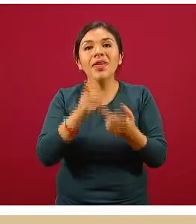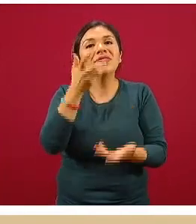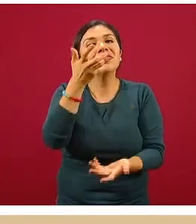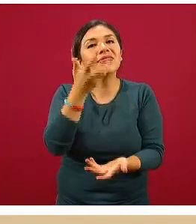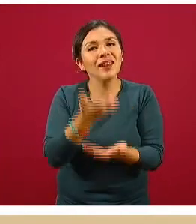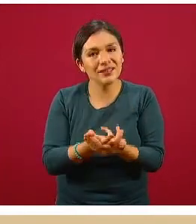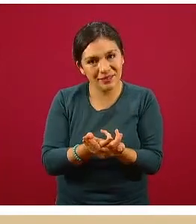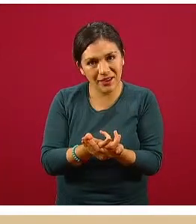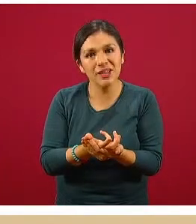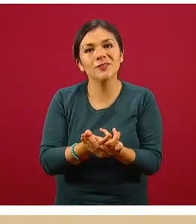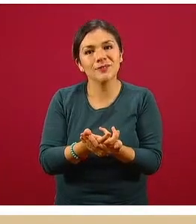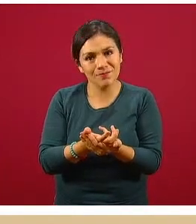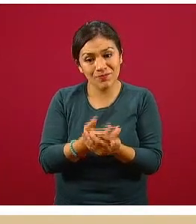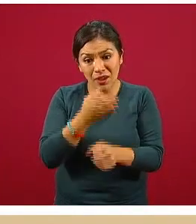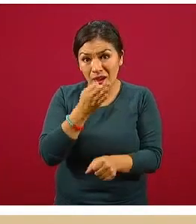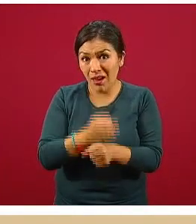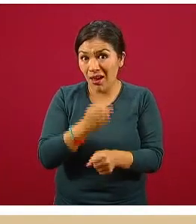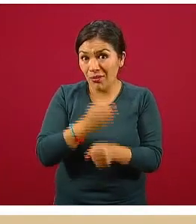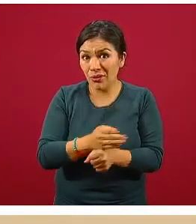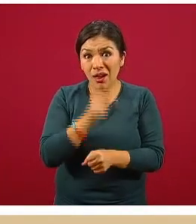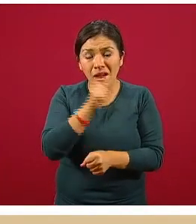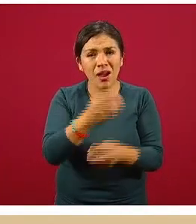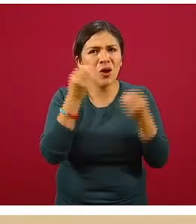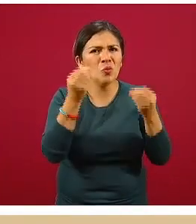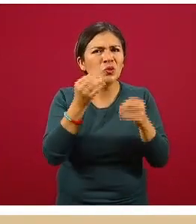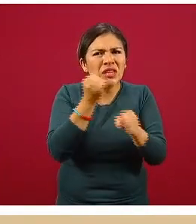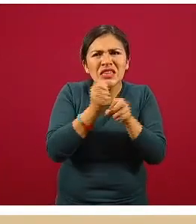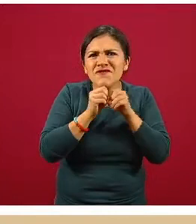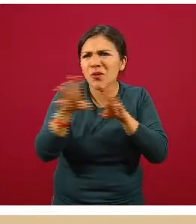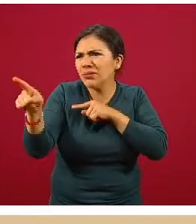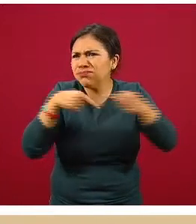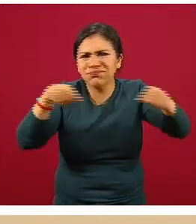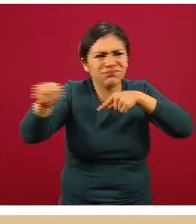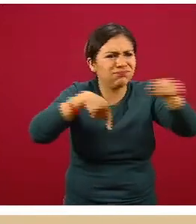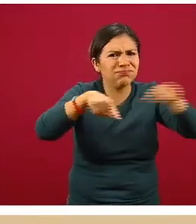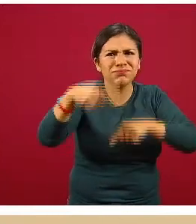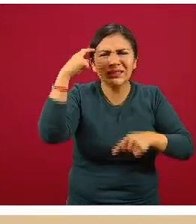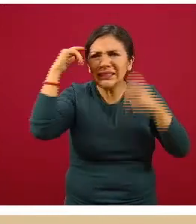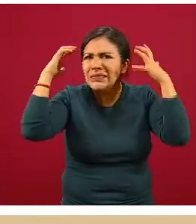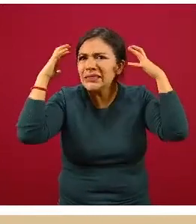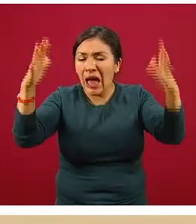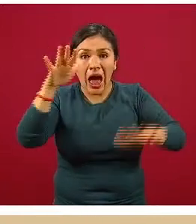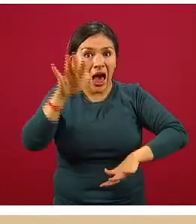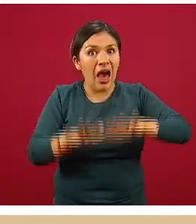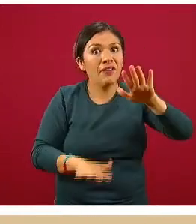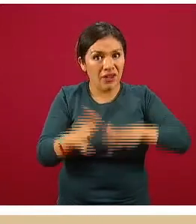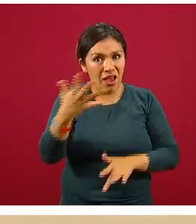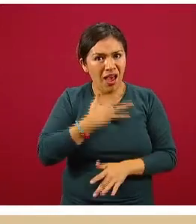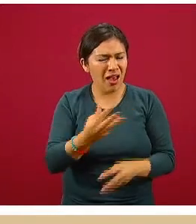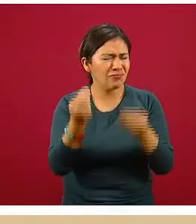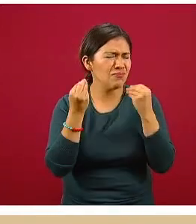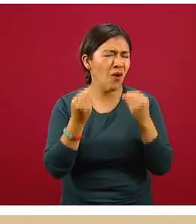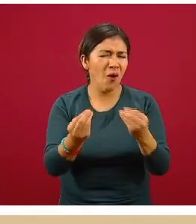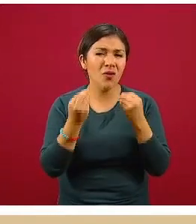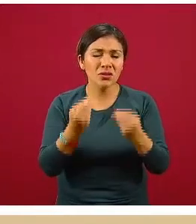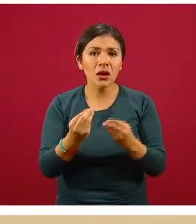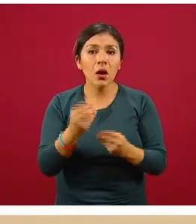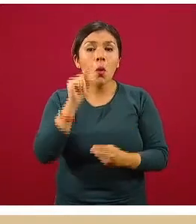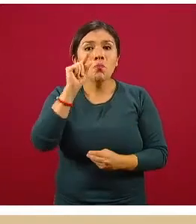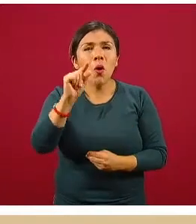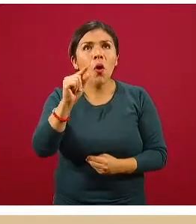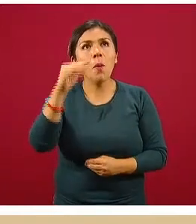descansar. Estamos en un medio lleno de información, a veces una sobrecarga de información, y nos deja